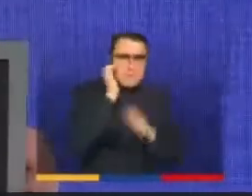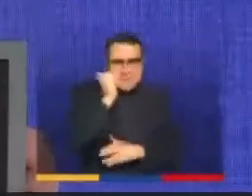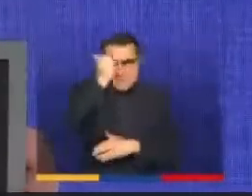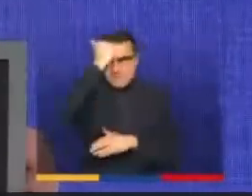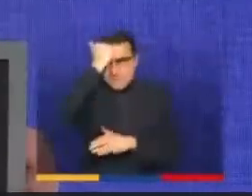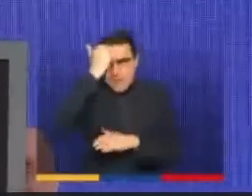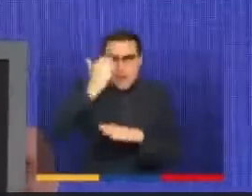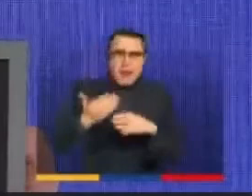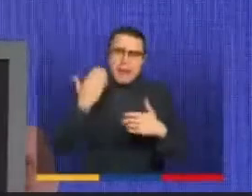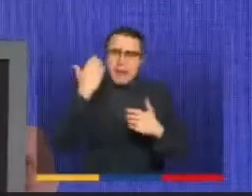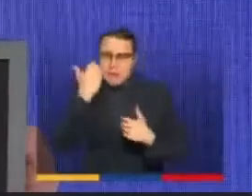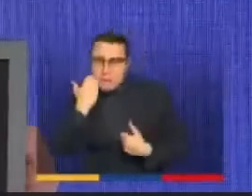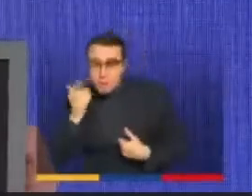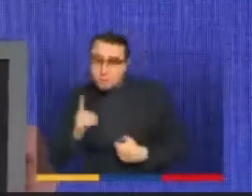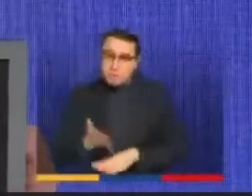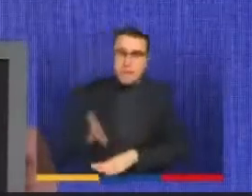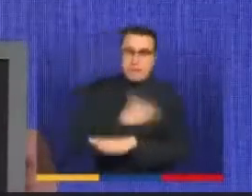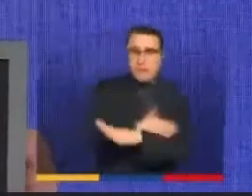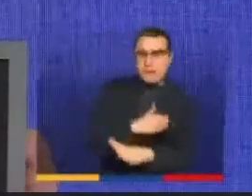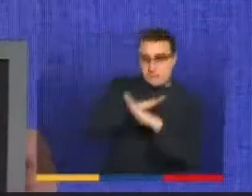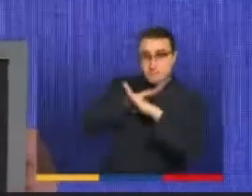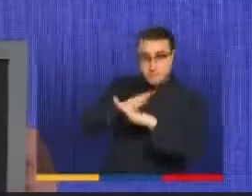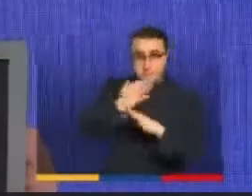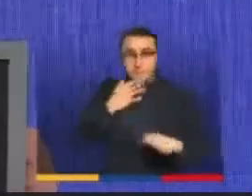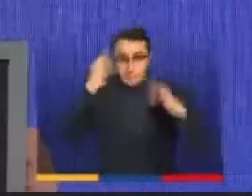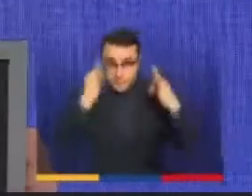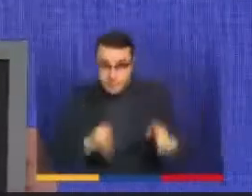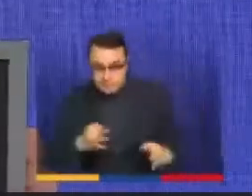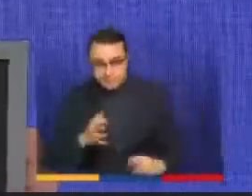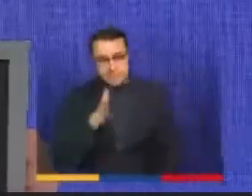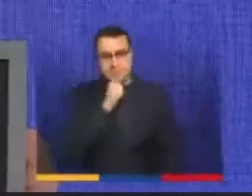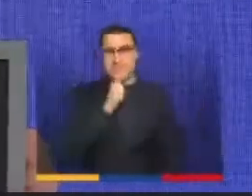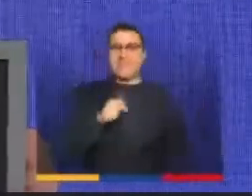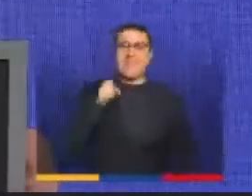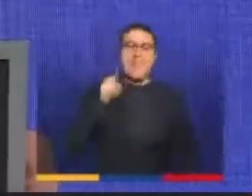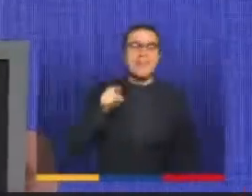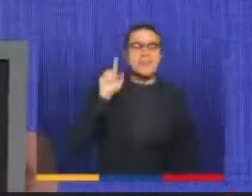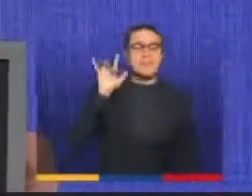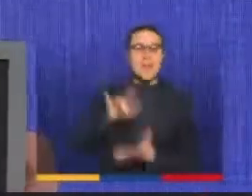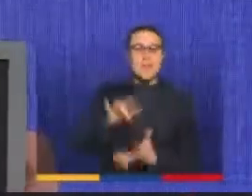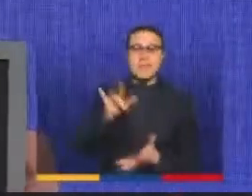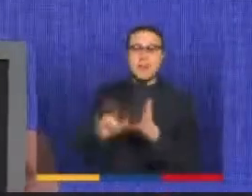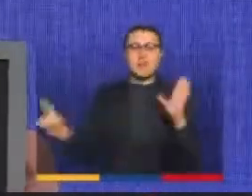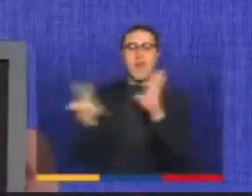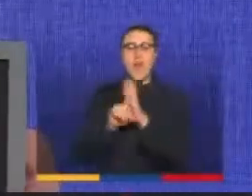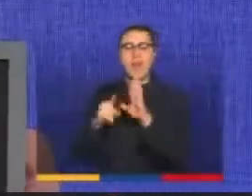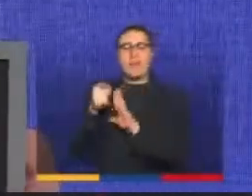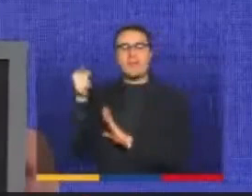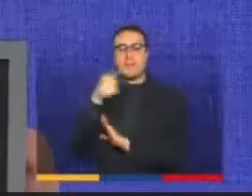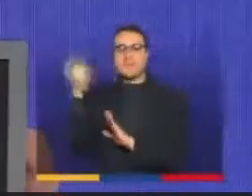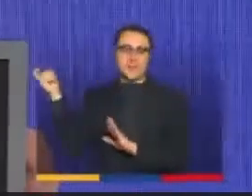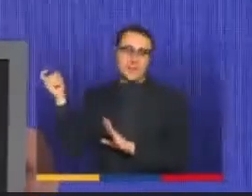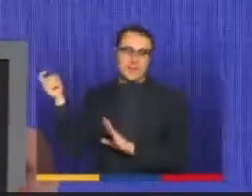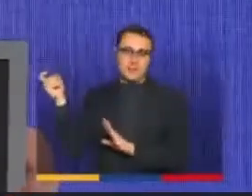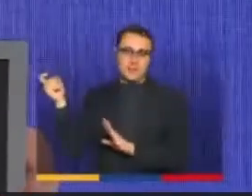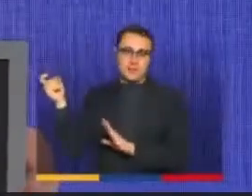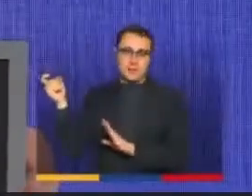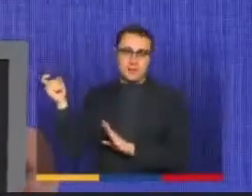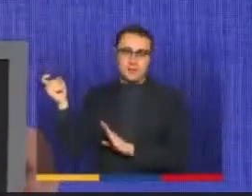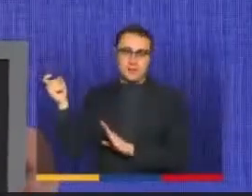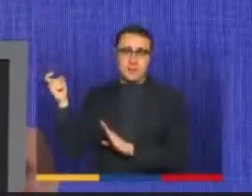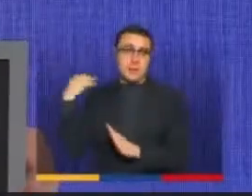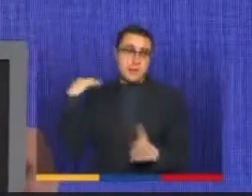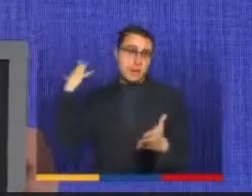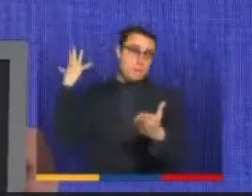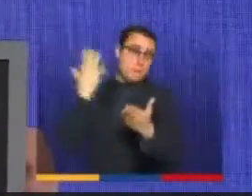de prevención en Colombia. No lo tenemos. Esa fue la deuda que dejó la ley 100. Y se